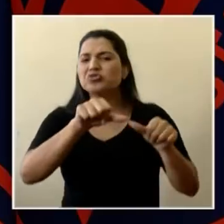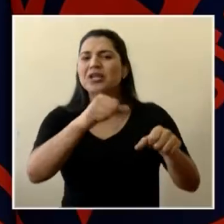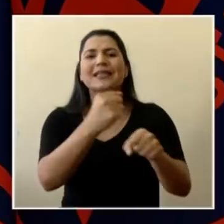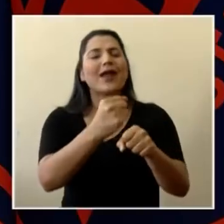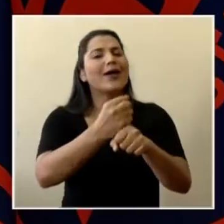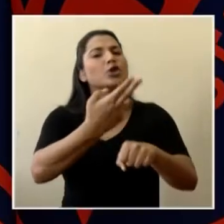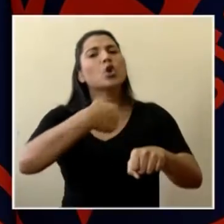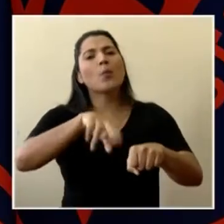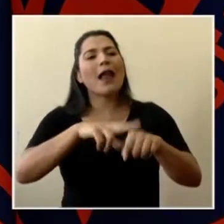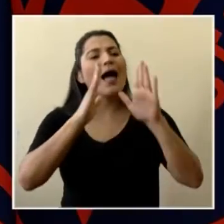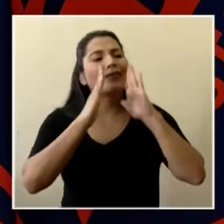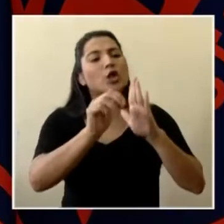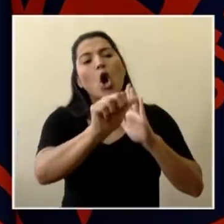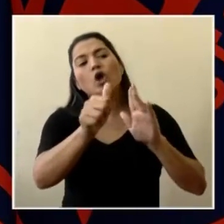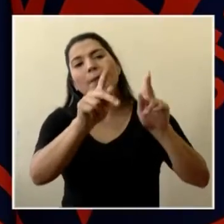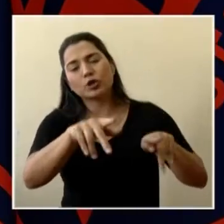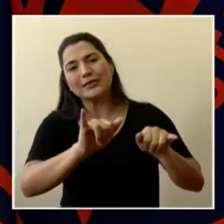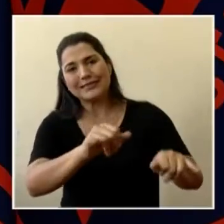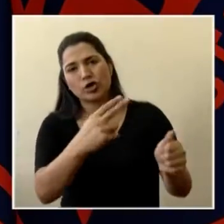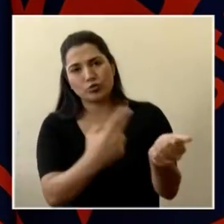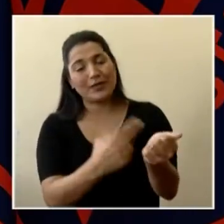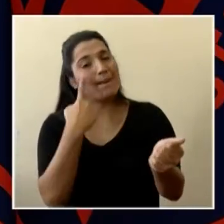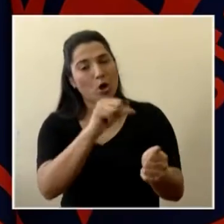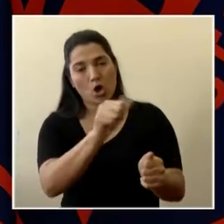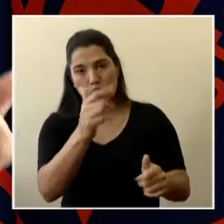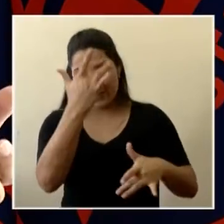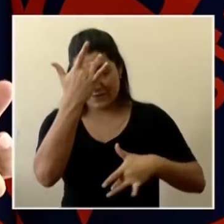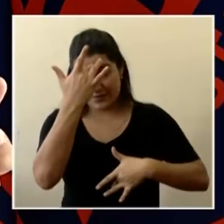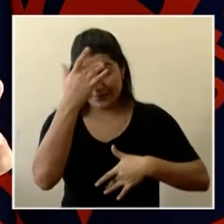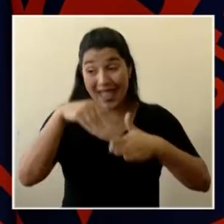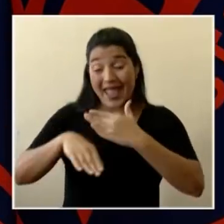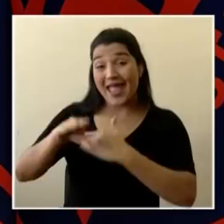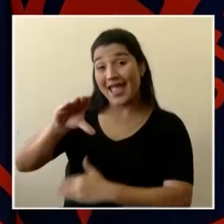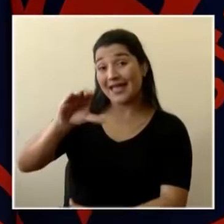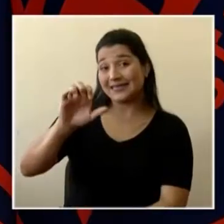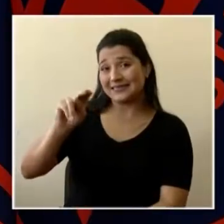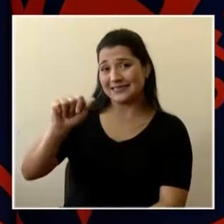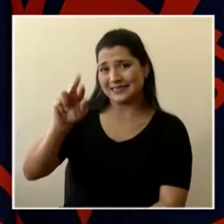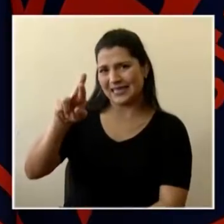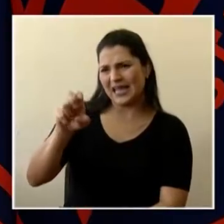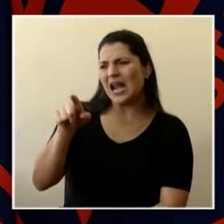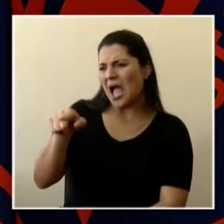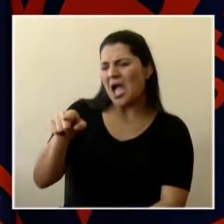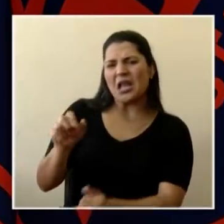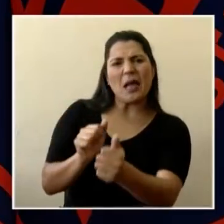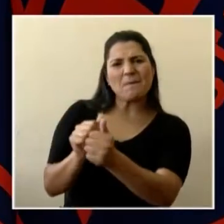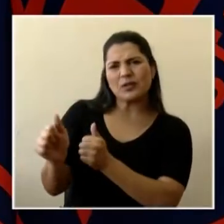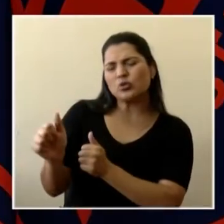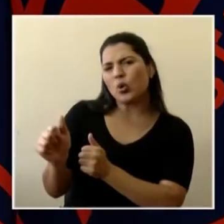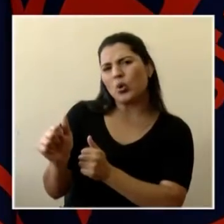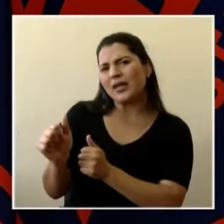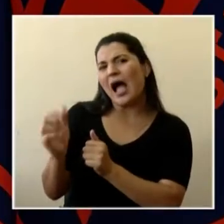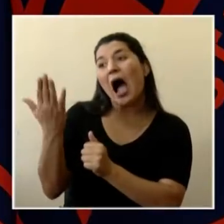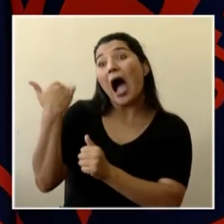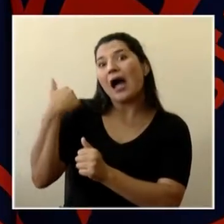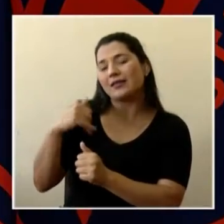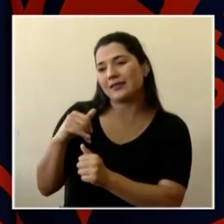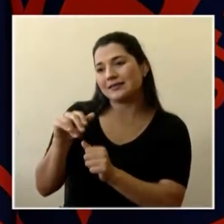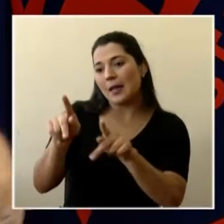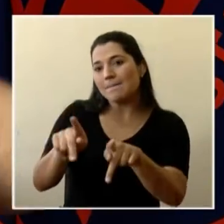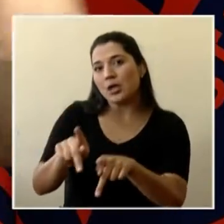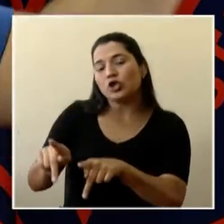internados. Con respecto al CENARE, por la condición de los pacientes que habían ahí antes, que eran la mayoría, casi que el 90% pacientes selectivos,